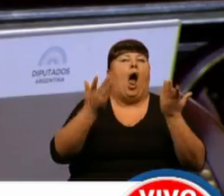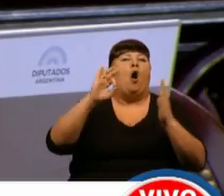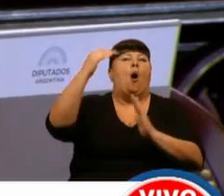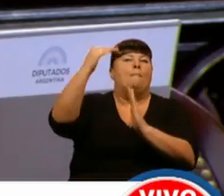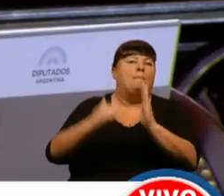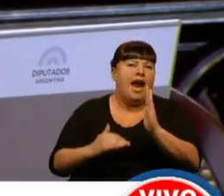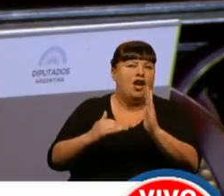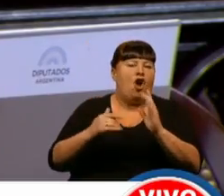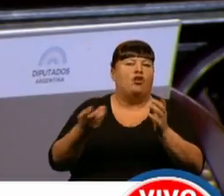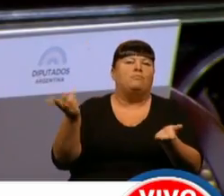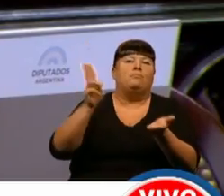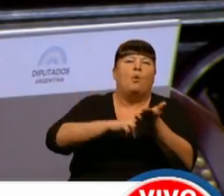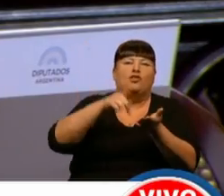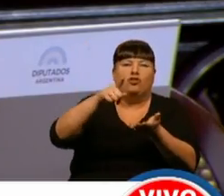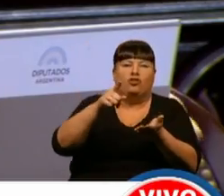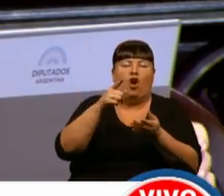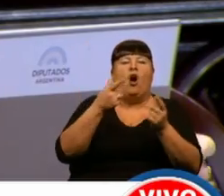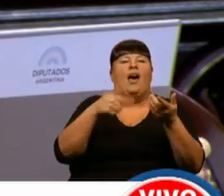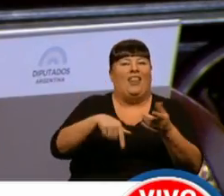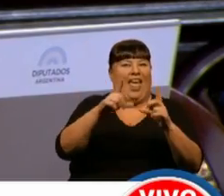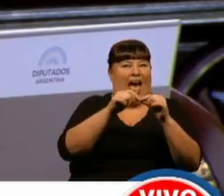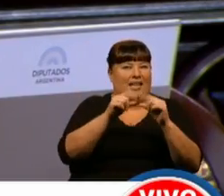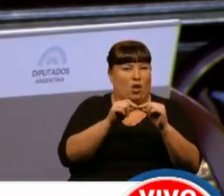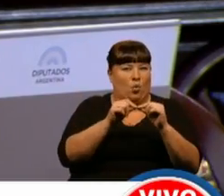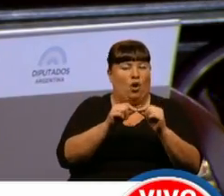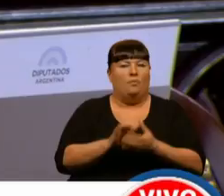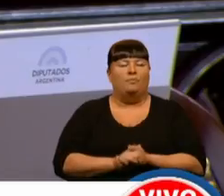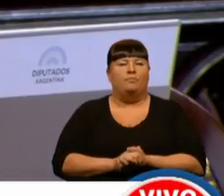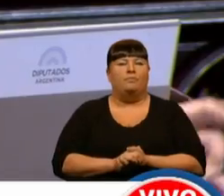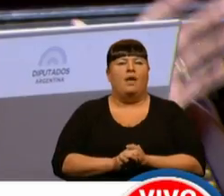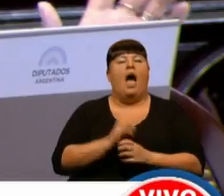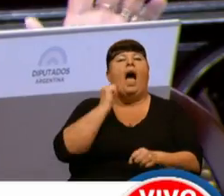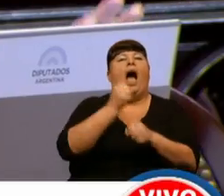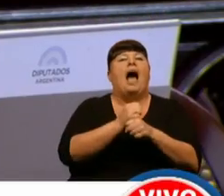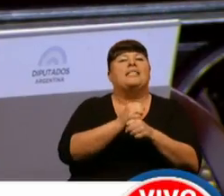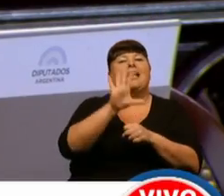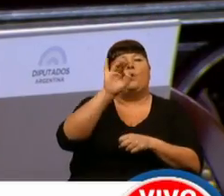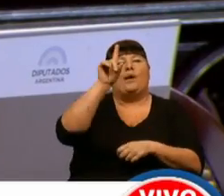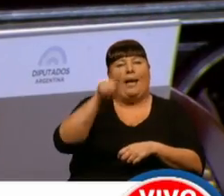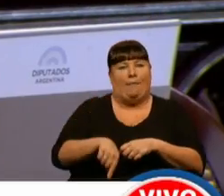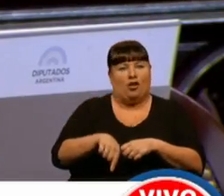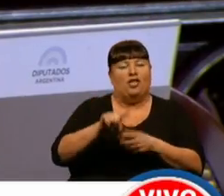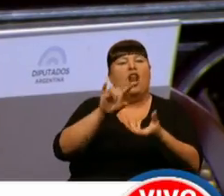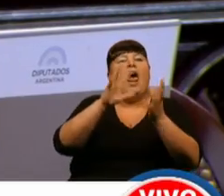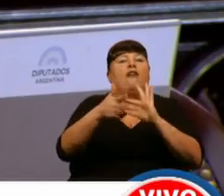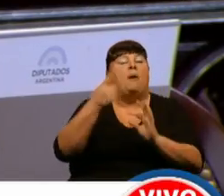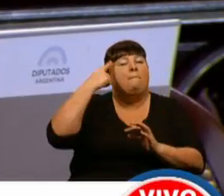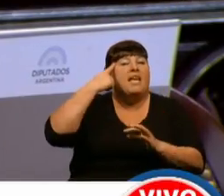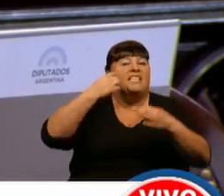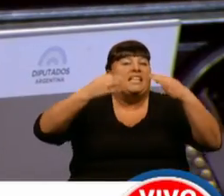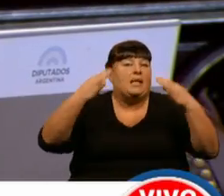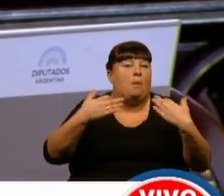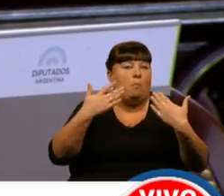el nivel de recargo establecido en el presente artículo en hasta un 50 por ciento con las modalidades que considere